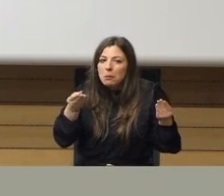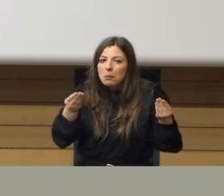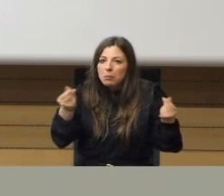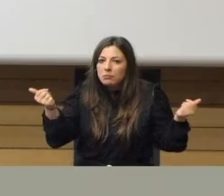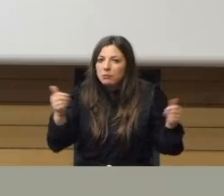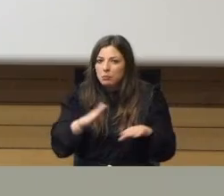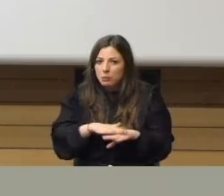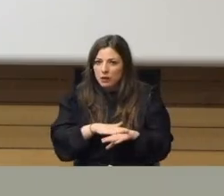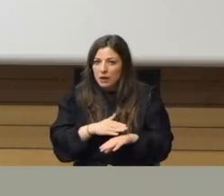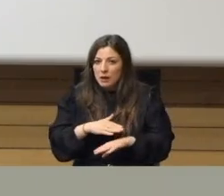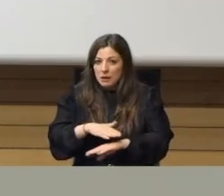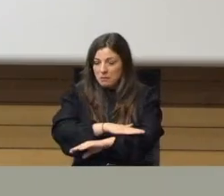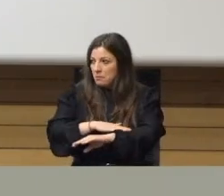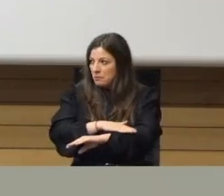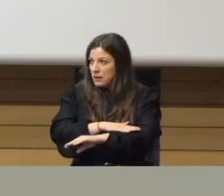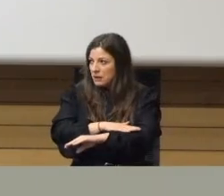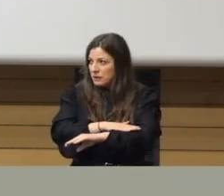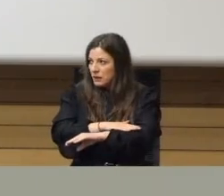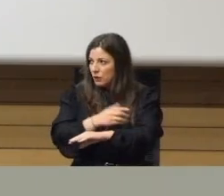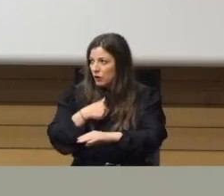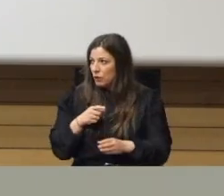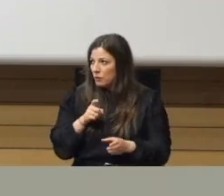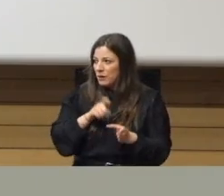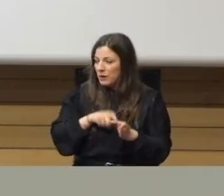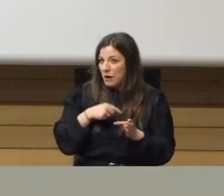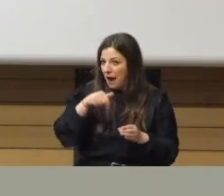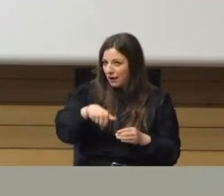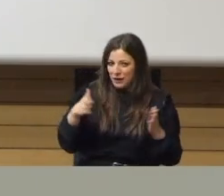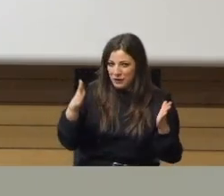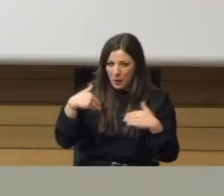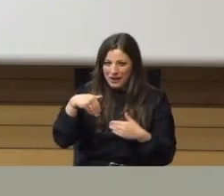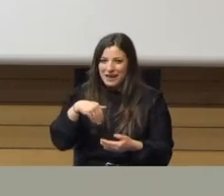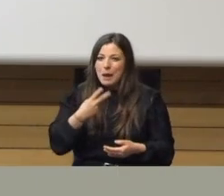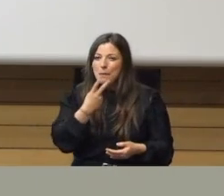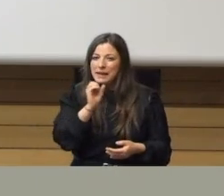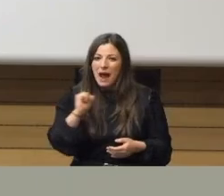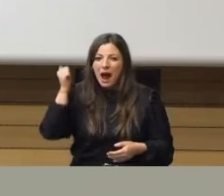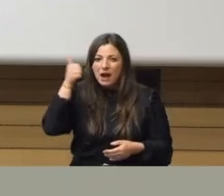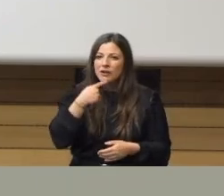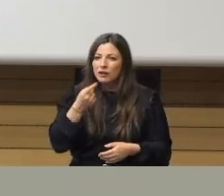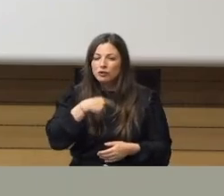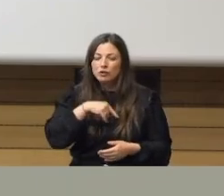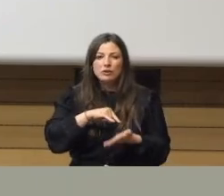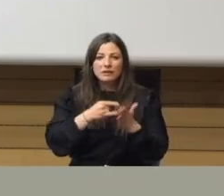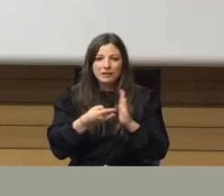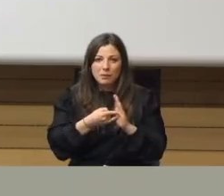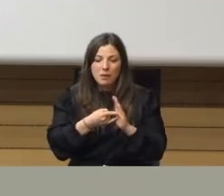estoy aquí, con la FEN, le voy a dar un poco de caña porque no hay nadie, lleva 20 años diciendo, vamos a montar el sistema de alerta